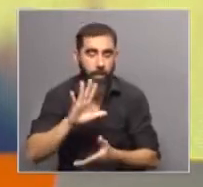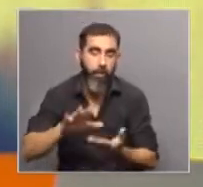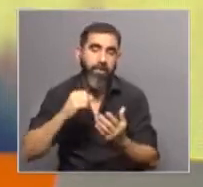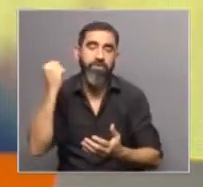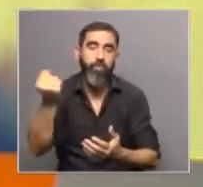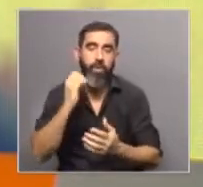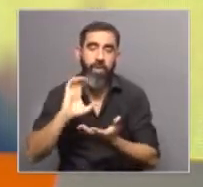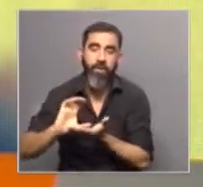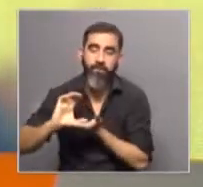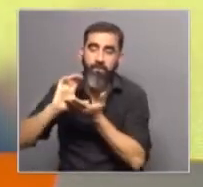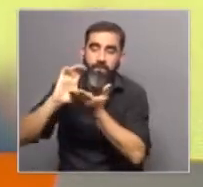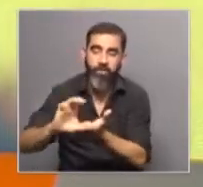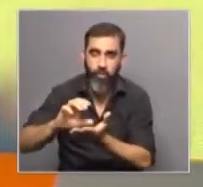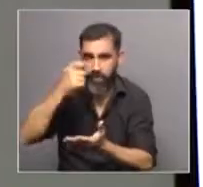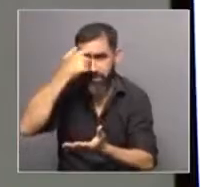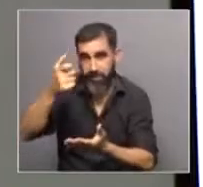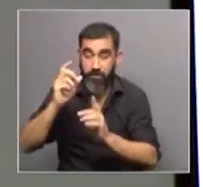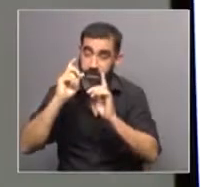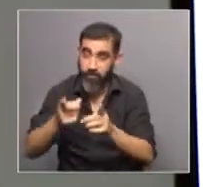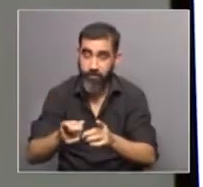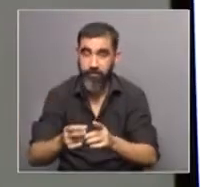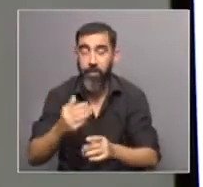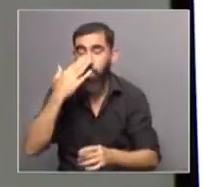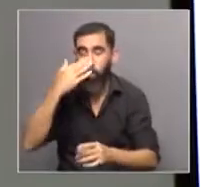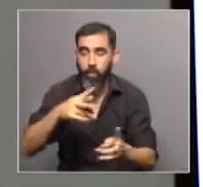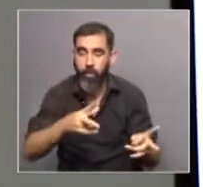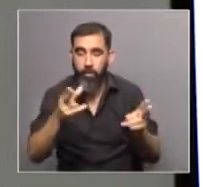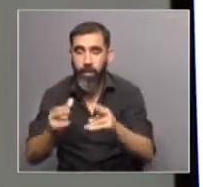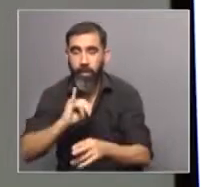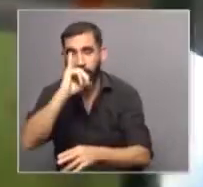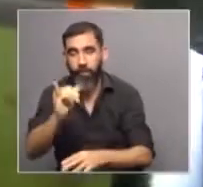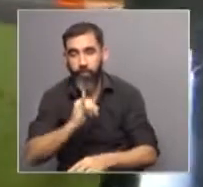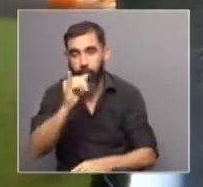importante, que es la inversión en ciencia, ¿no? No es menor. Vemos la última parte del informe.